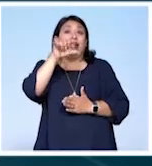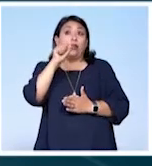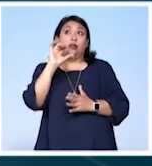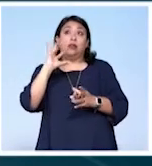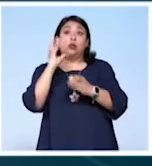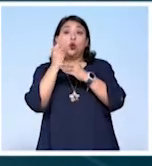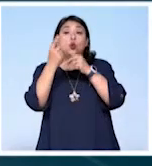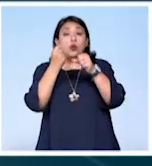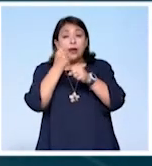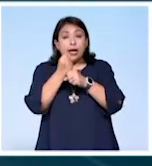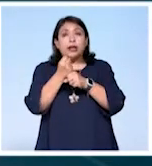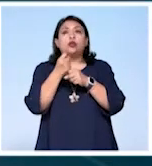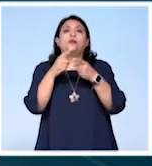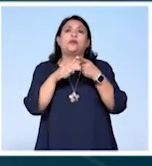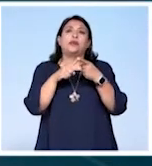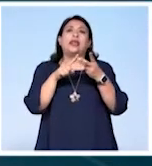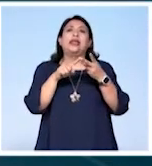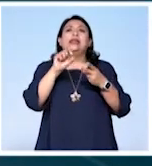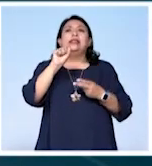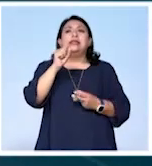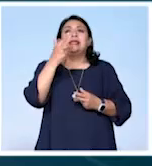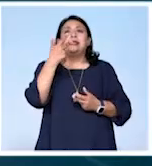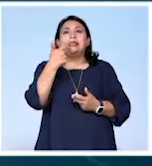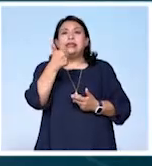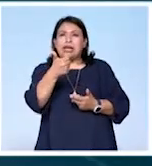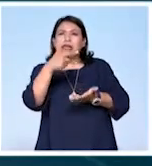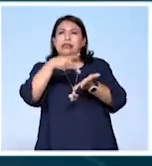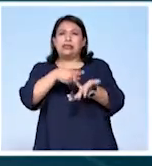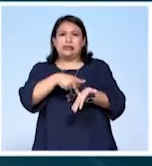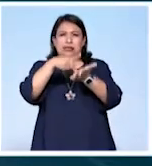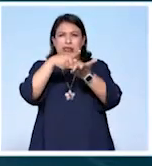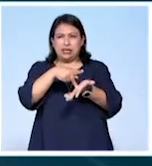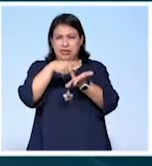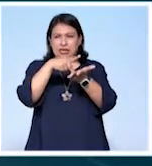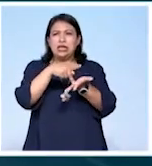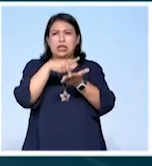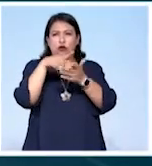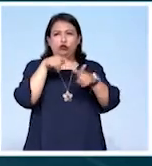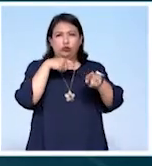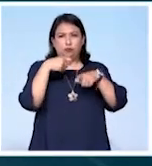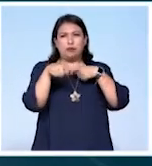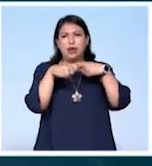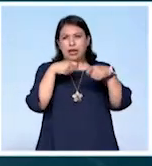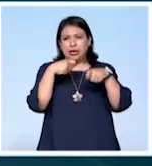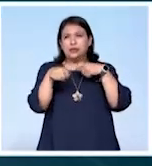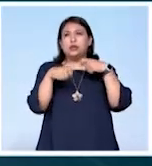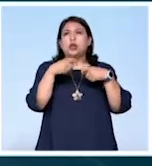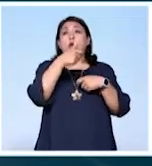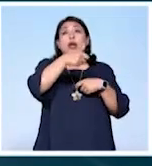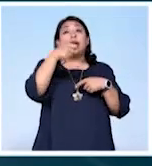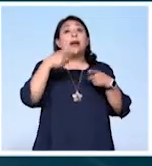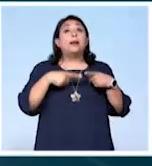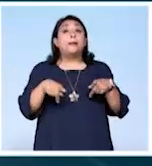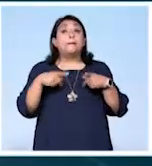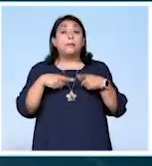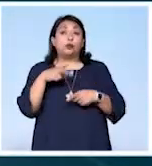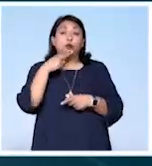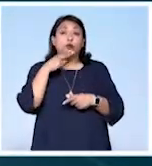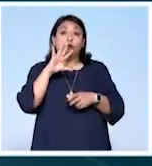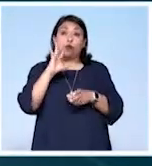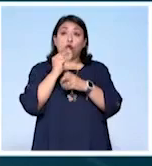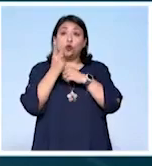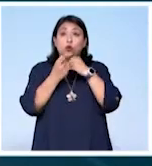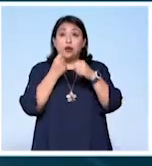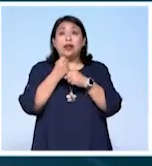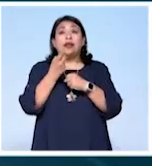año. Alrededor de 66 kilos de plástico por habitante por año, ¿no? Que